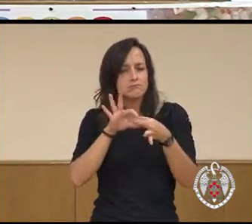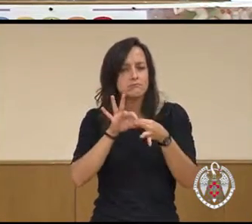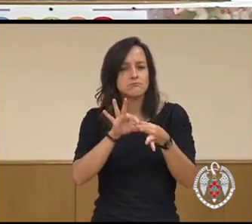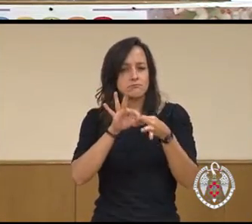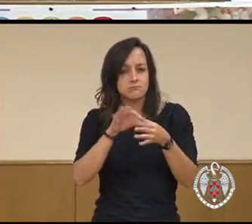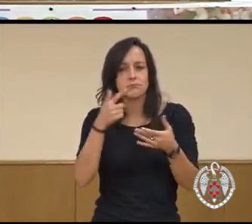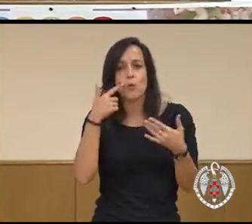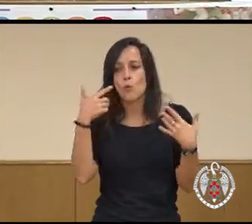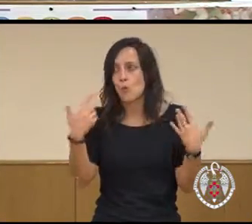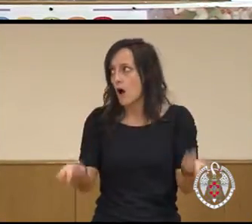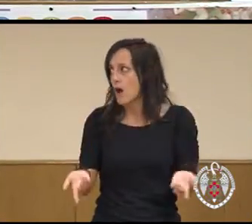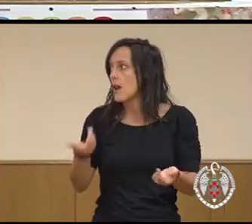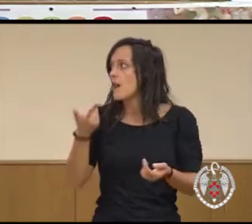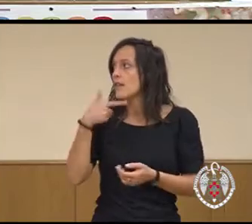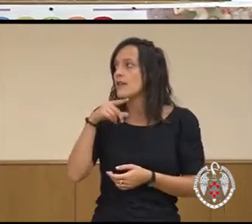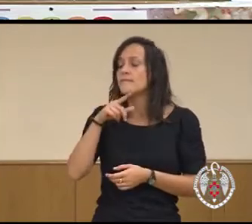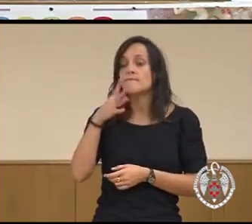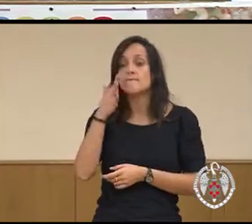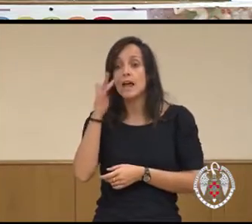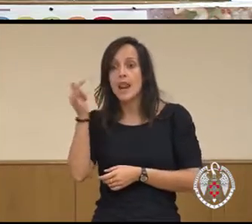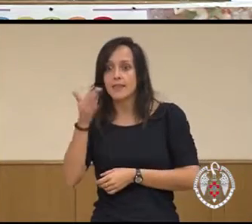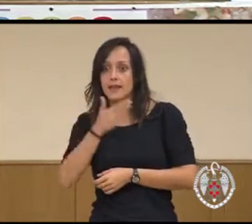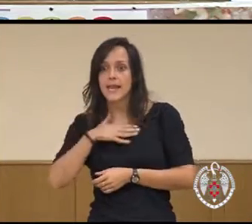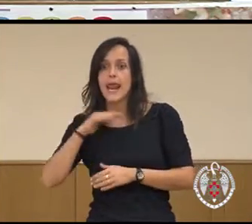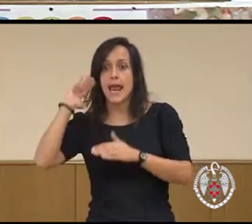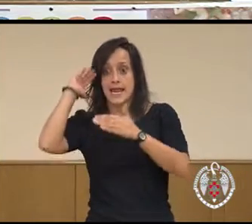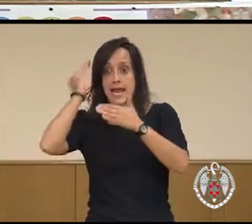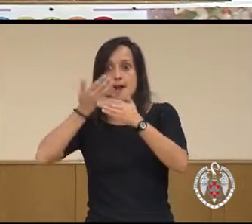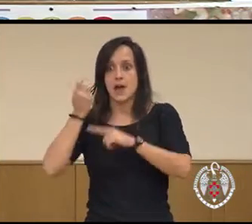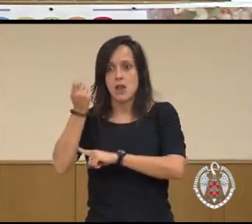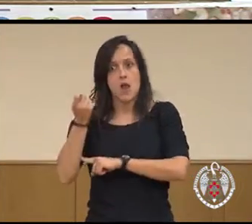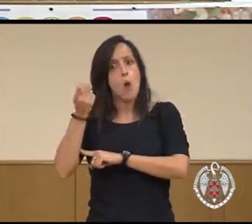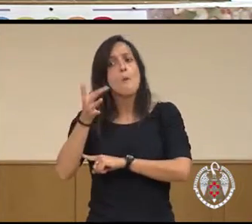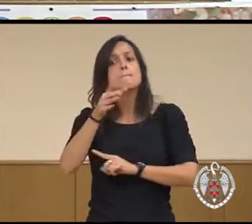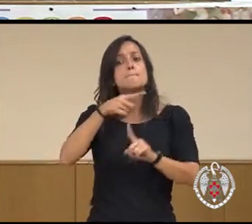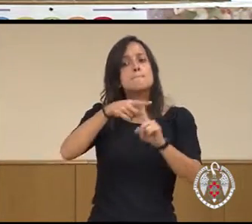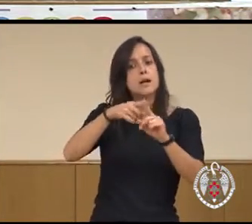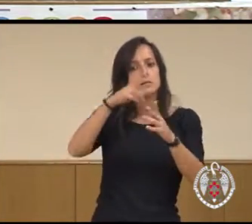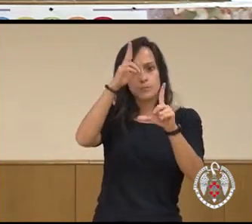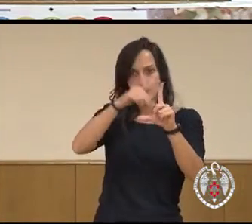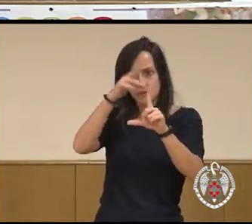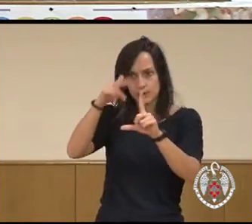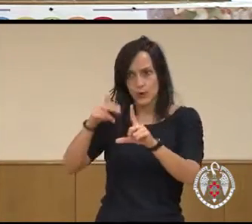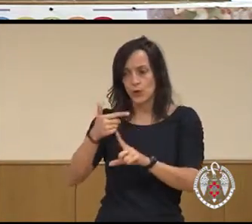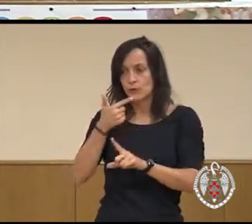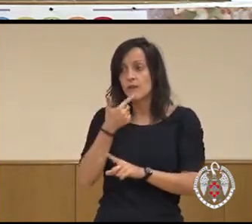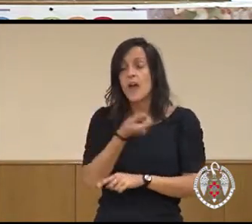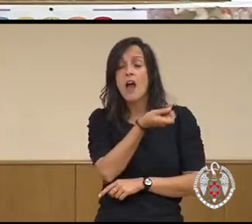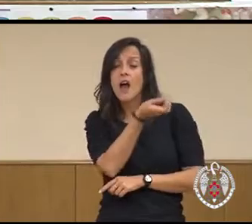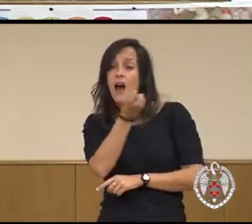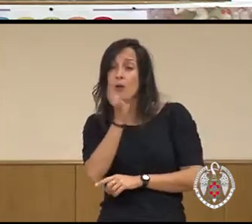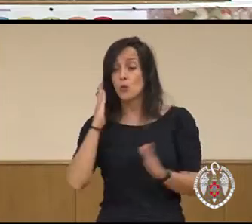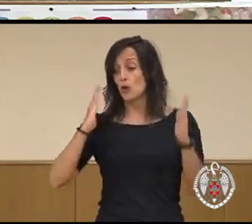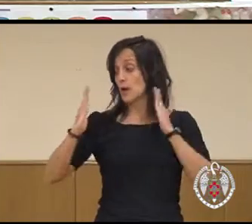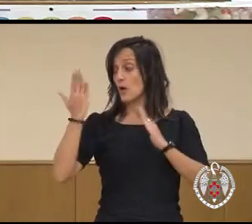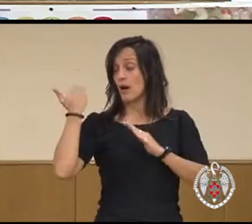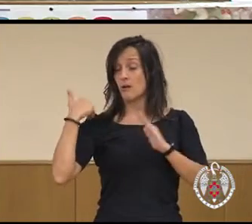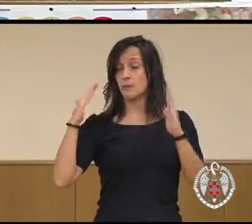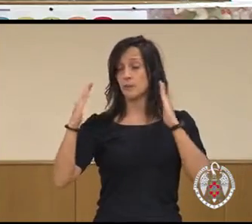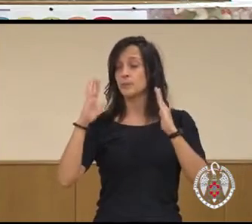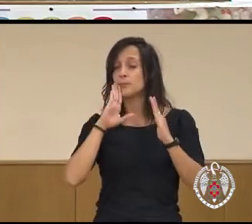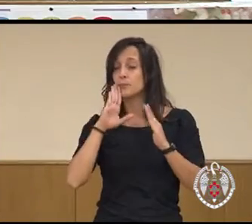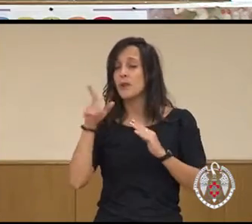quiere ser ante todo caballero y Dios pintor, la música de los músicos del siglo de oro también tienden a la anonimia, a no presentarse como tales, a ser primero